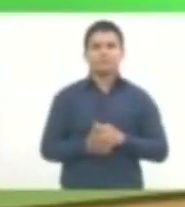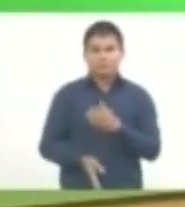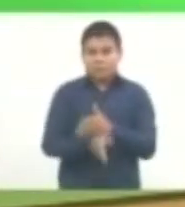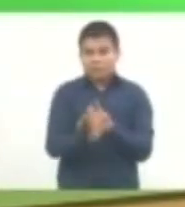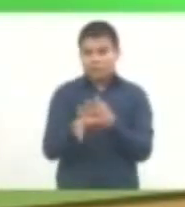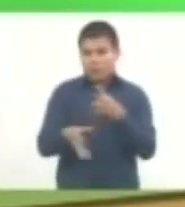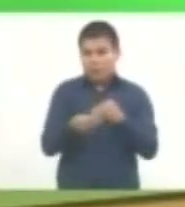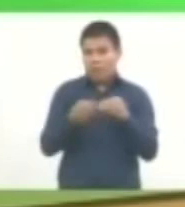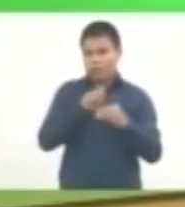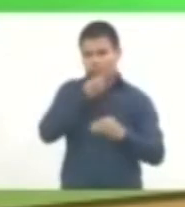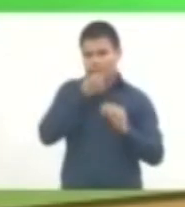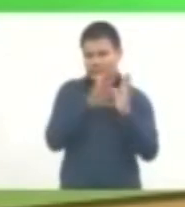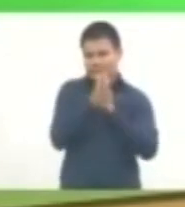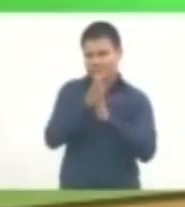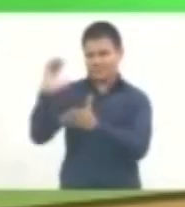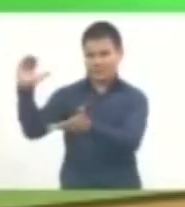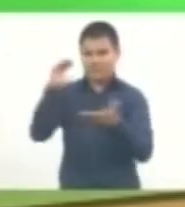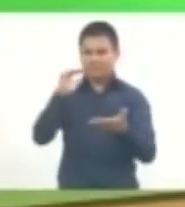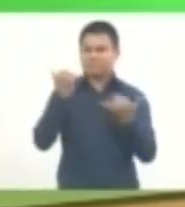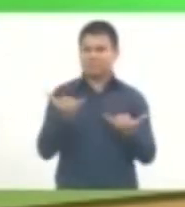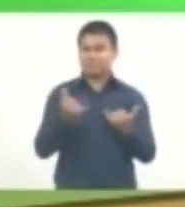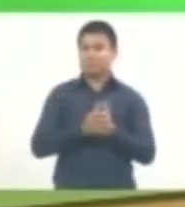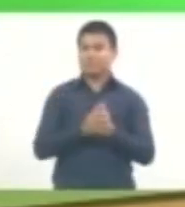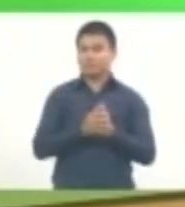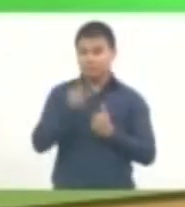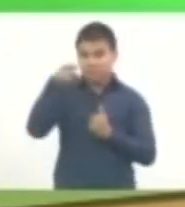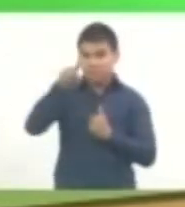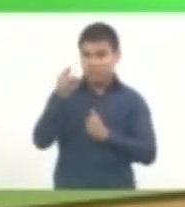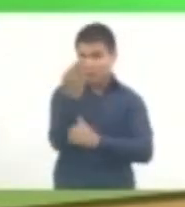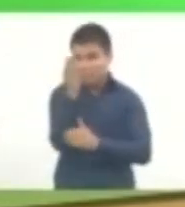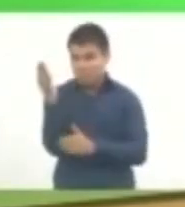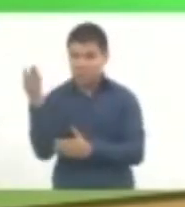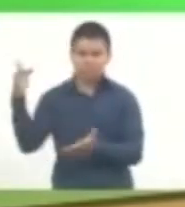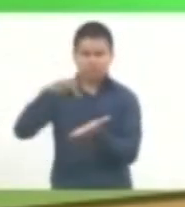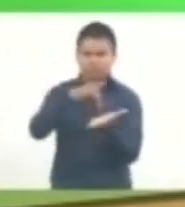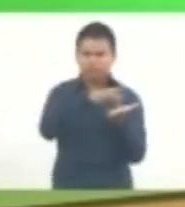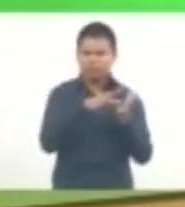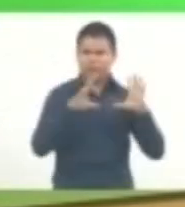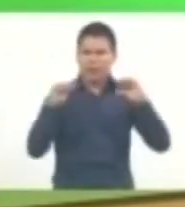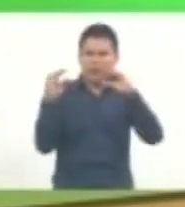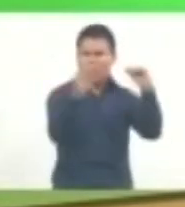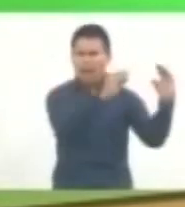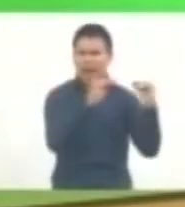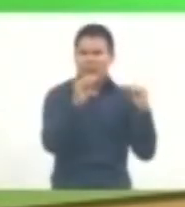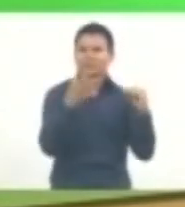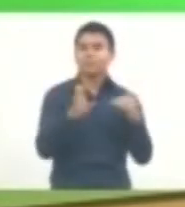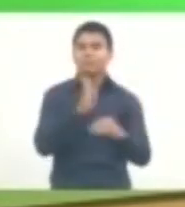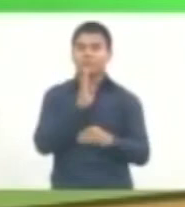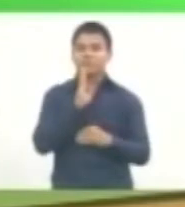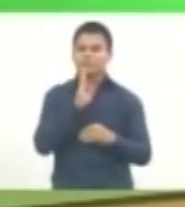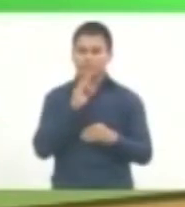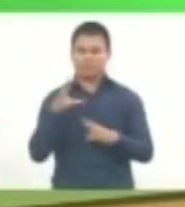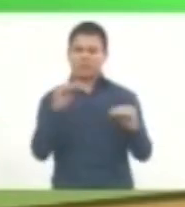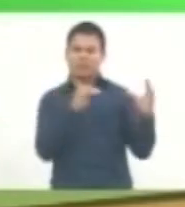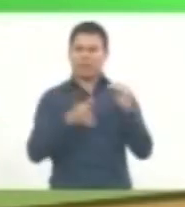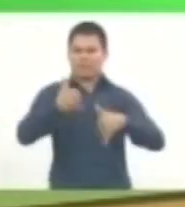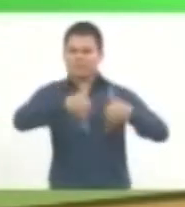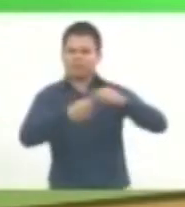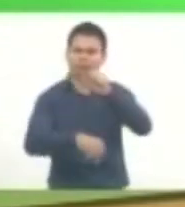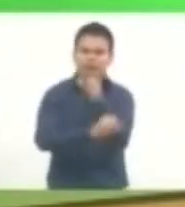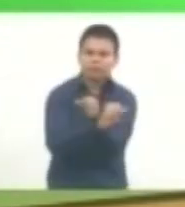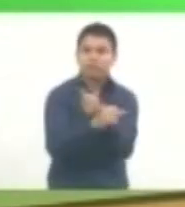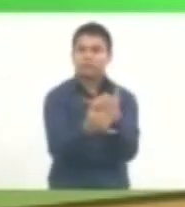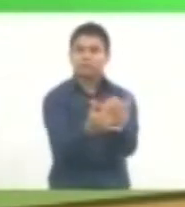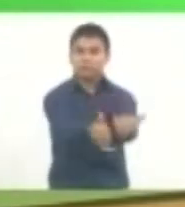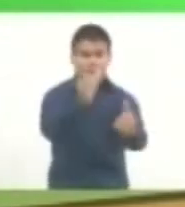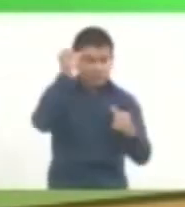para todos nuestros televidentes. Si usted se encuentra en Barranquilla y desea asistir a la charla Hablemos de Fútbol con Vicente del Bosque, técnico español, campeón